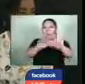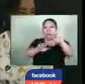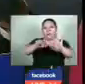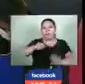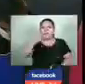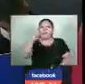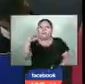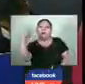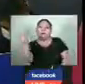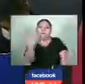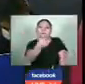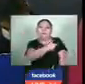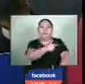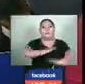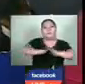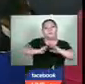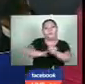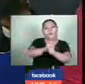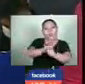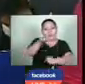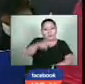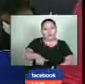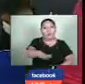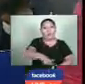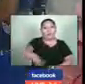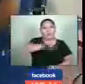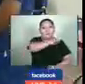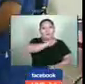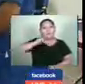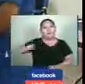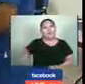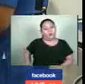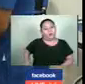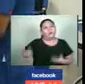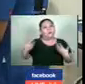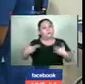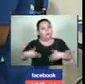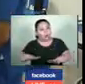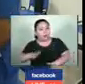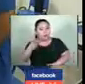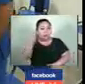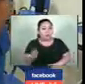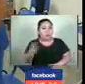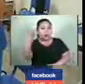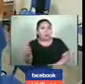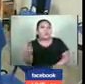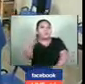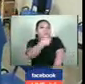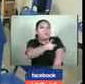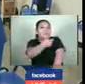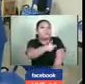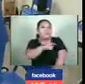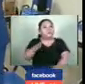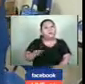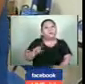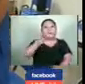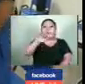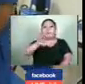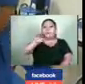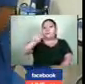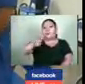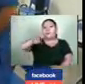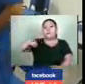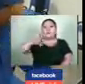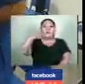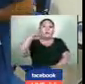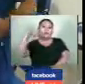de dosis anti-COVID-19 en territorio salvadoreño y se registra un promedio diario de vacunación de más de